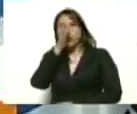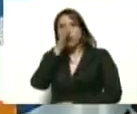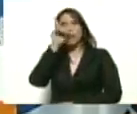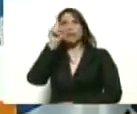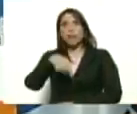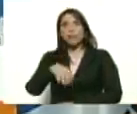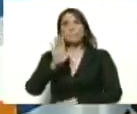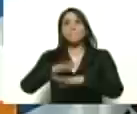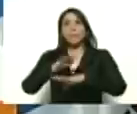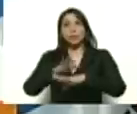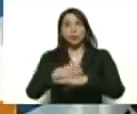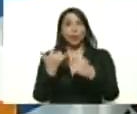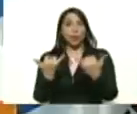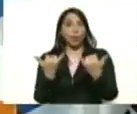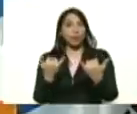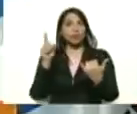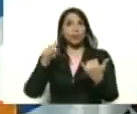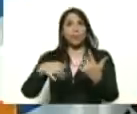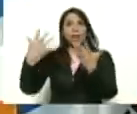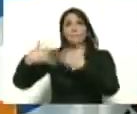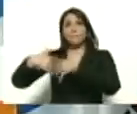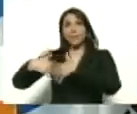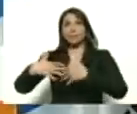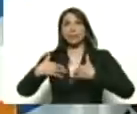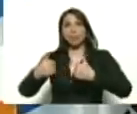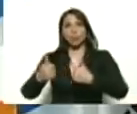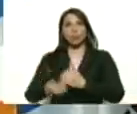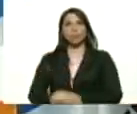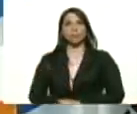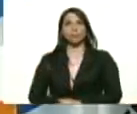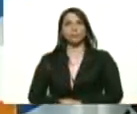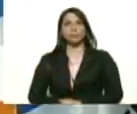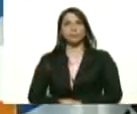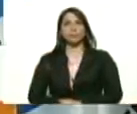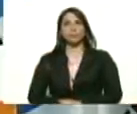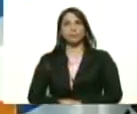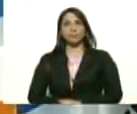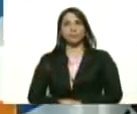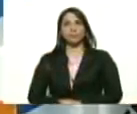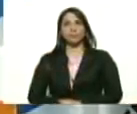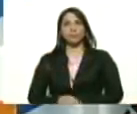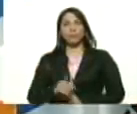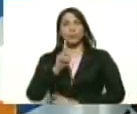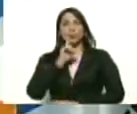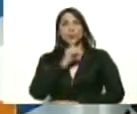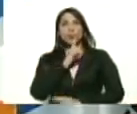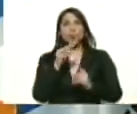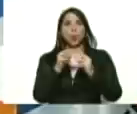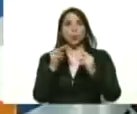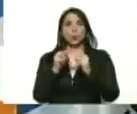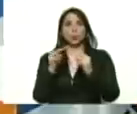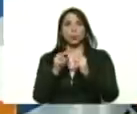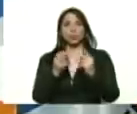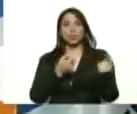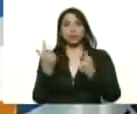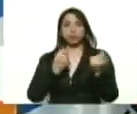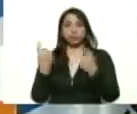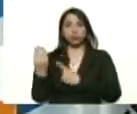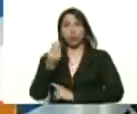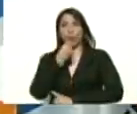ocurrió recientemente, por cierto, en una empresa de seguridad de una muy conocida marca distribuidora de